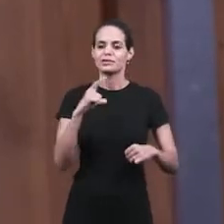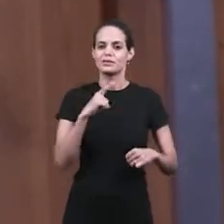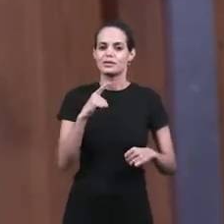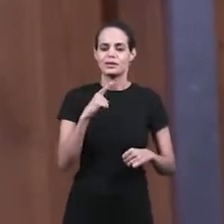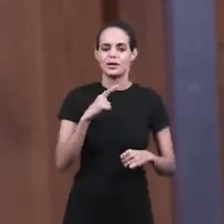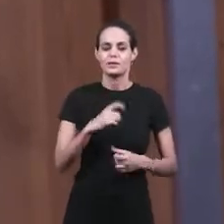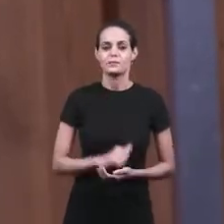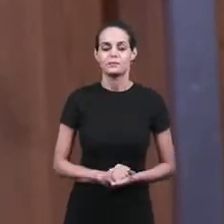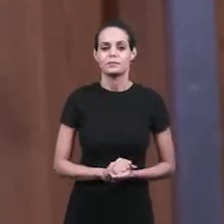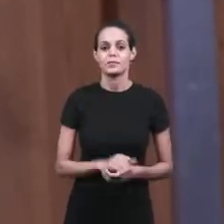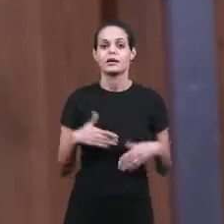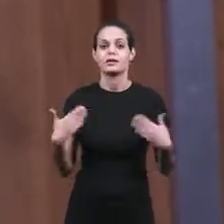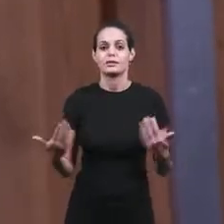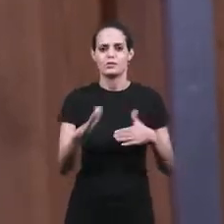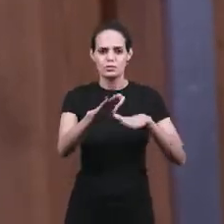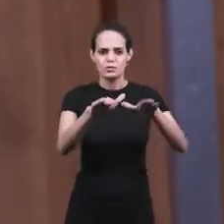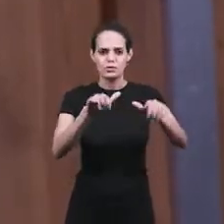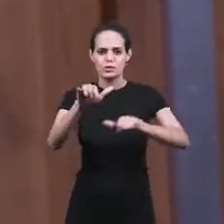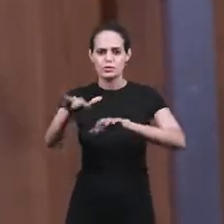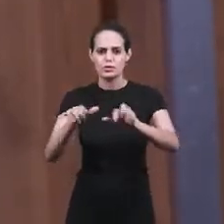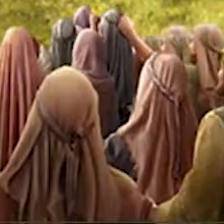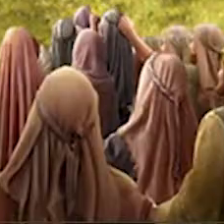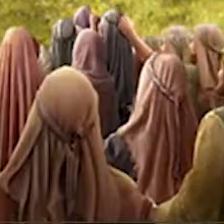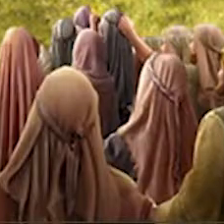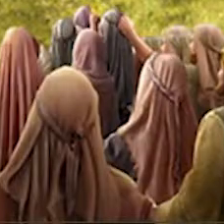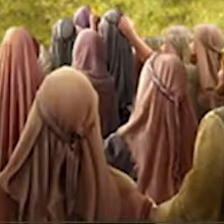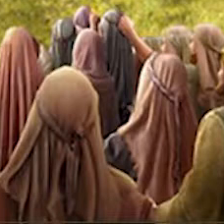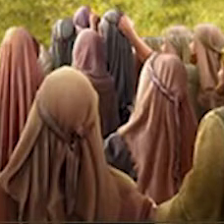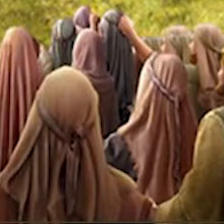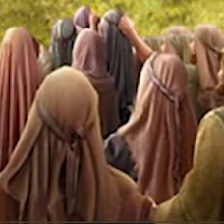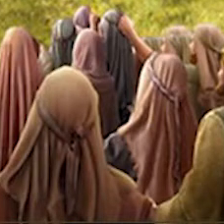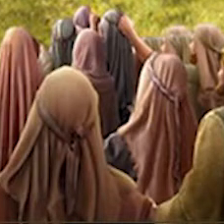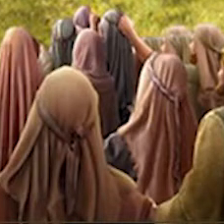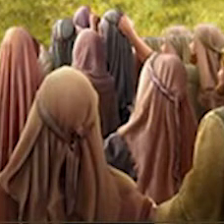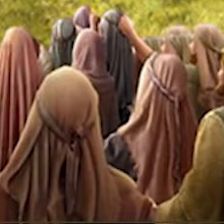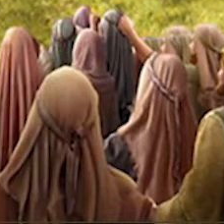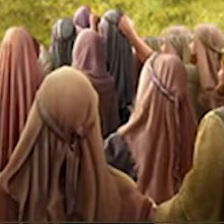Entonces, Josué reunió al pueblo y les dio una orden.